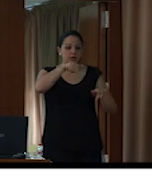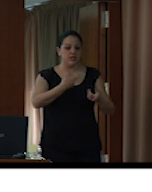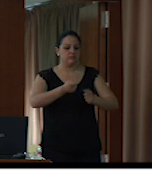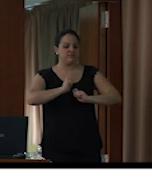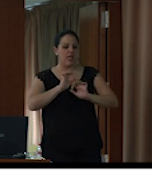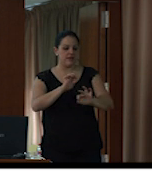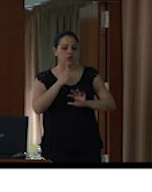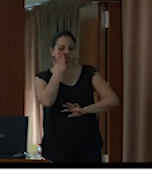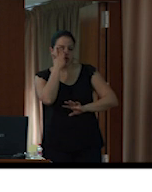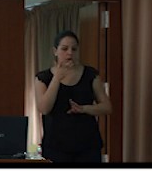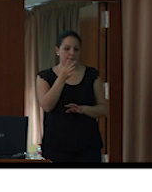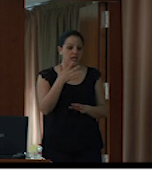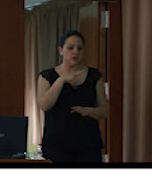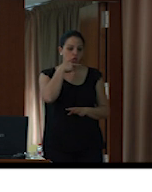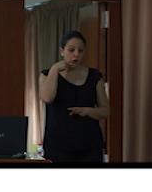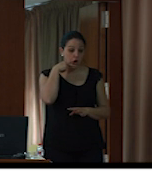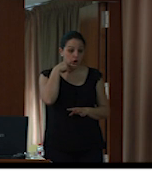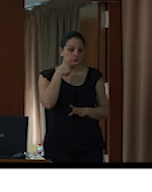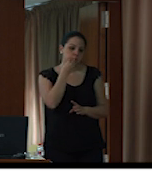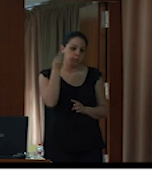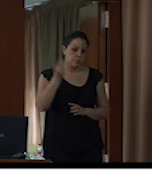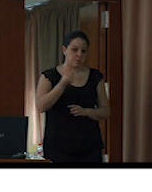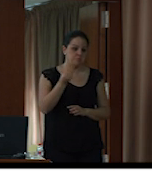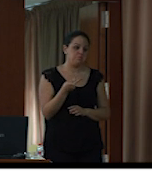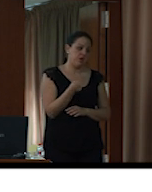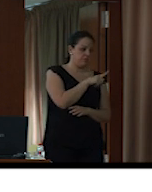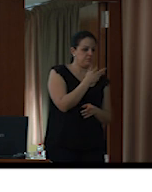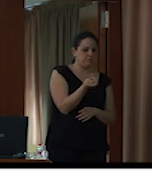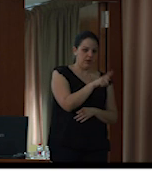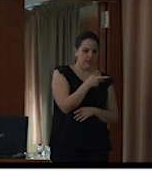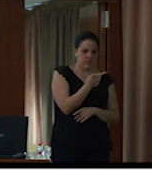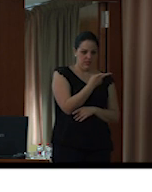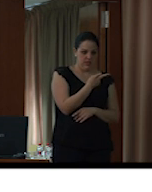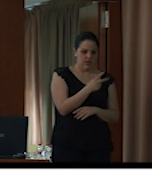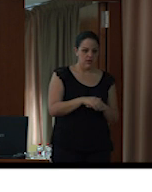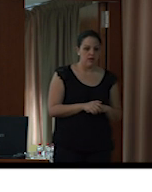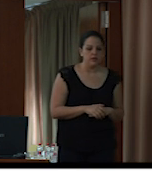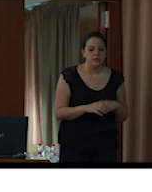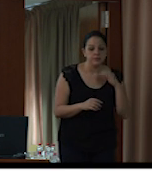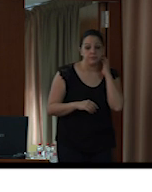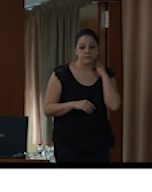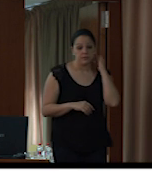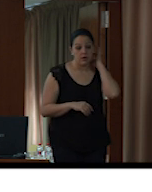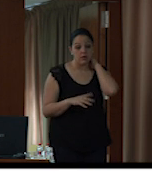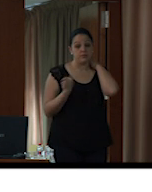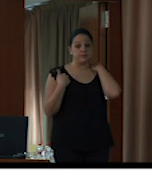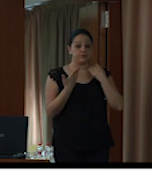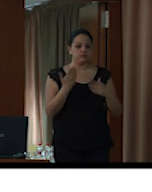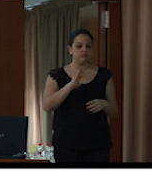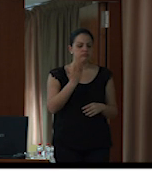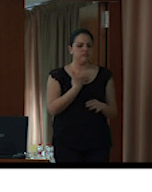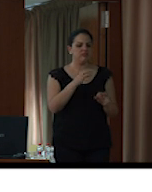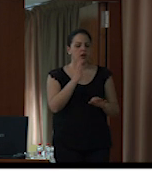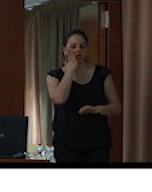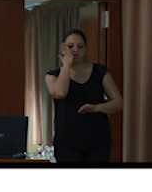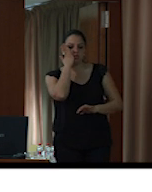Los antiepilépticos sabéis que son neuromoduladores y que muchas veces los utilizamos por el efecto que tienen sobre el sueño, aunque no